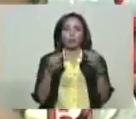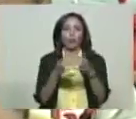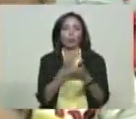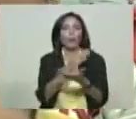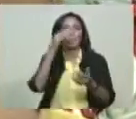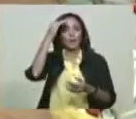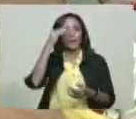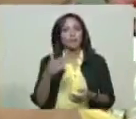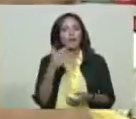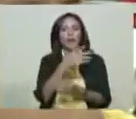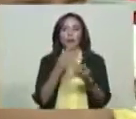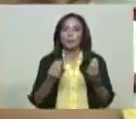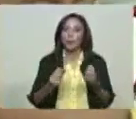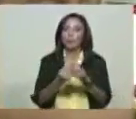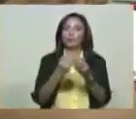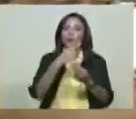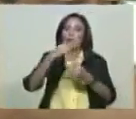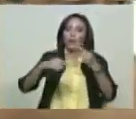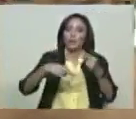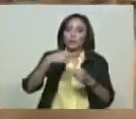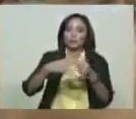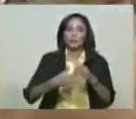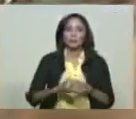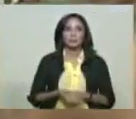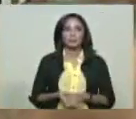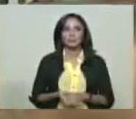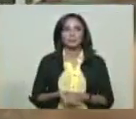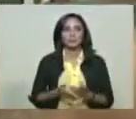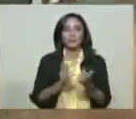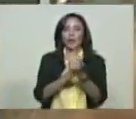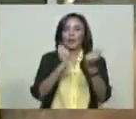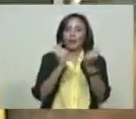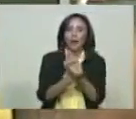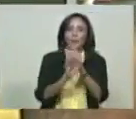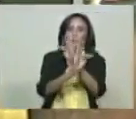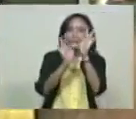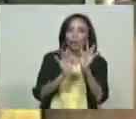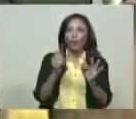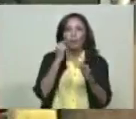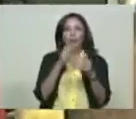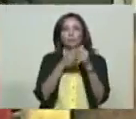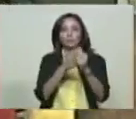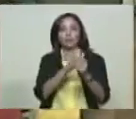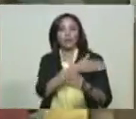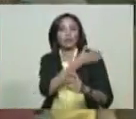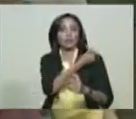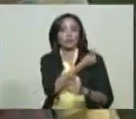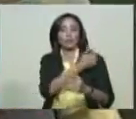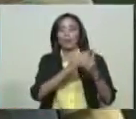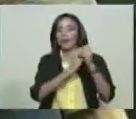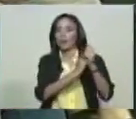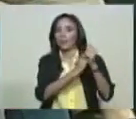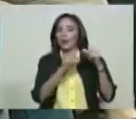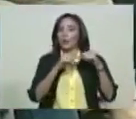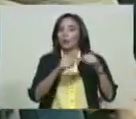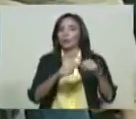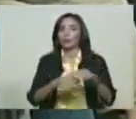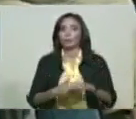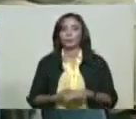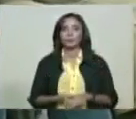militar de la revolución se renueve en sus métodos en su capacidad de dirección en su liderazgo permanente